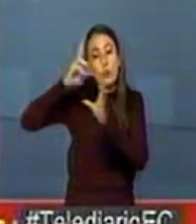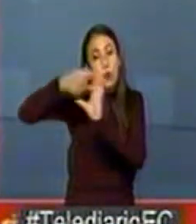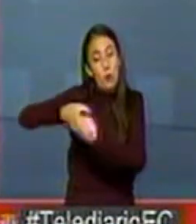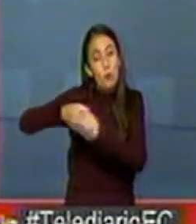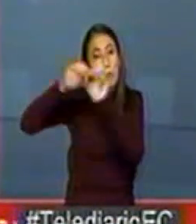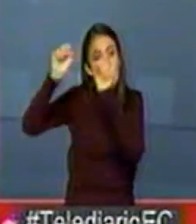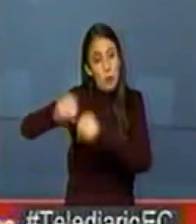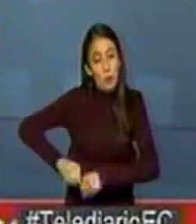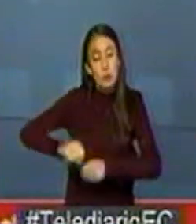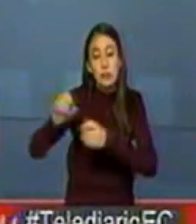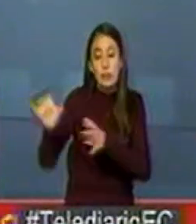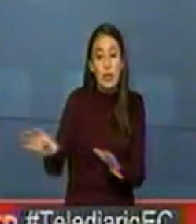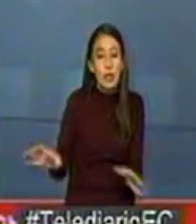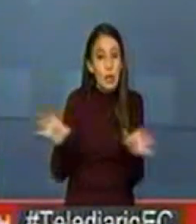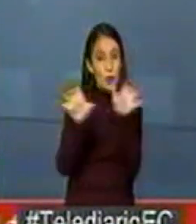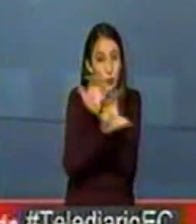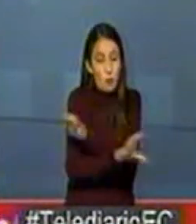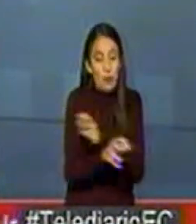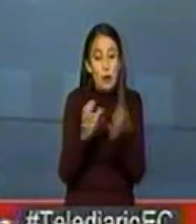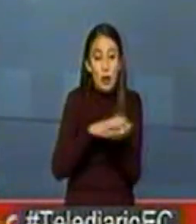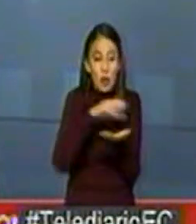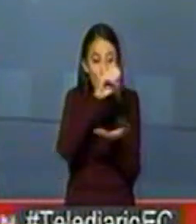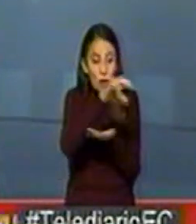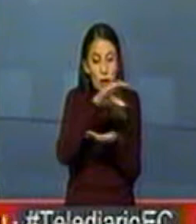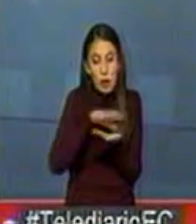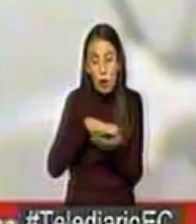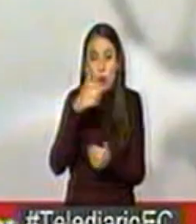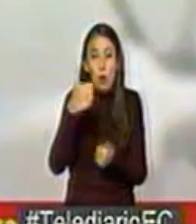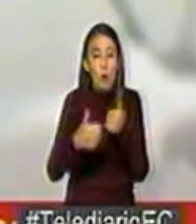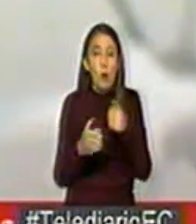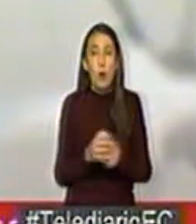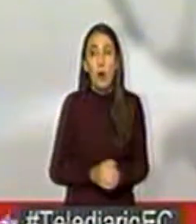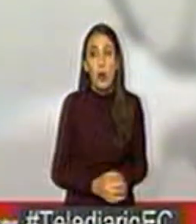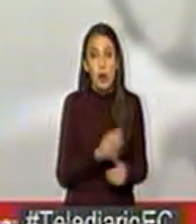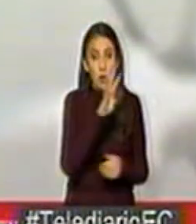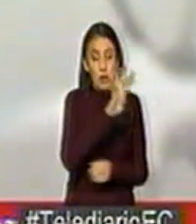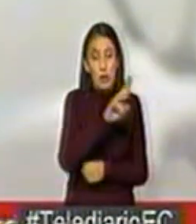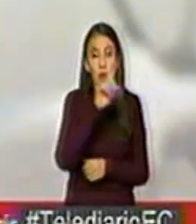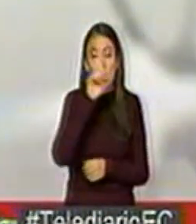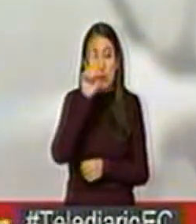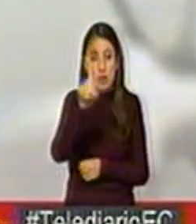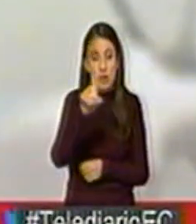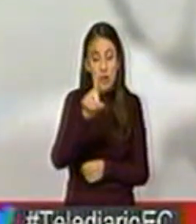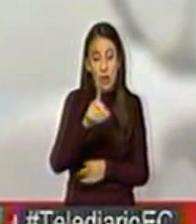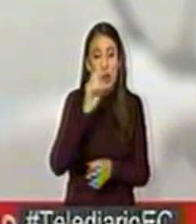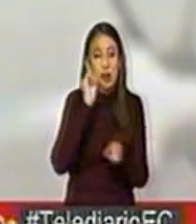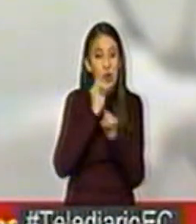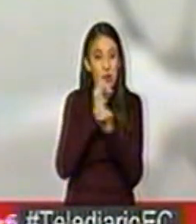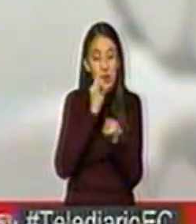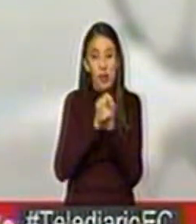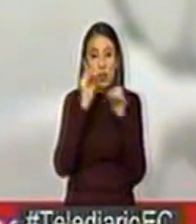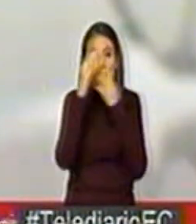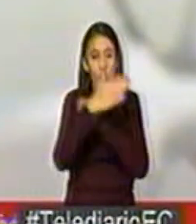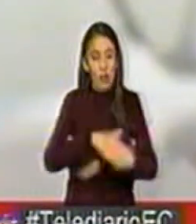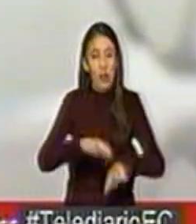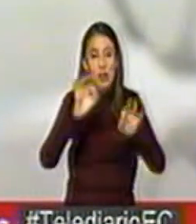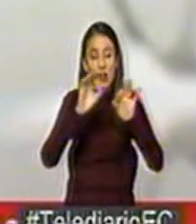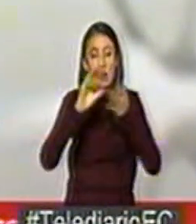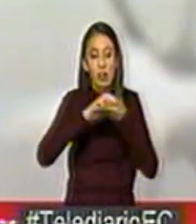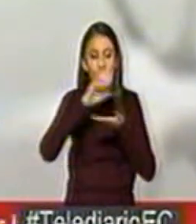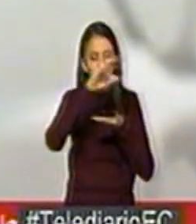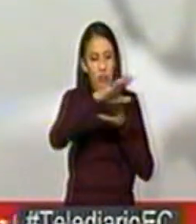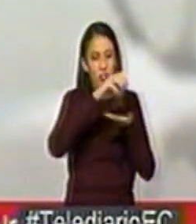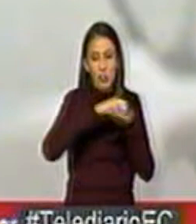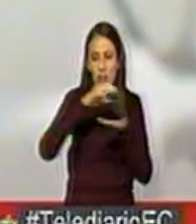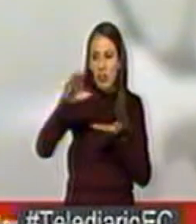para realizar trasplantes y donaciones de órganos? Cerca de 41 instituciones están incorporándose para la donación,